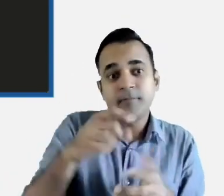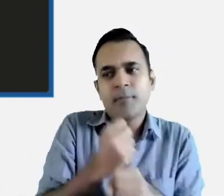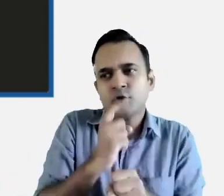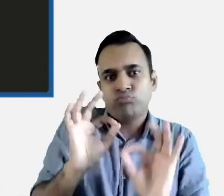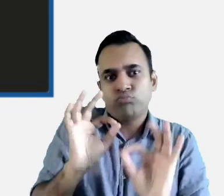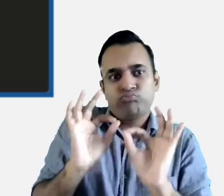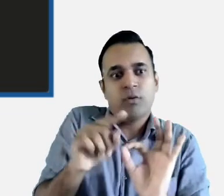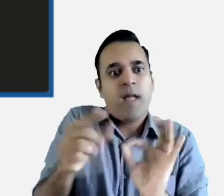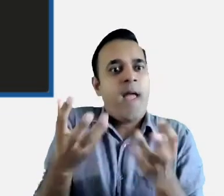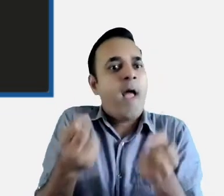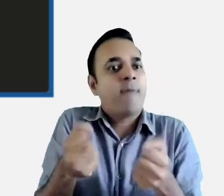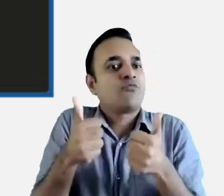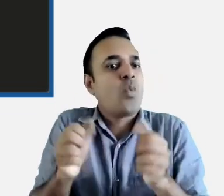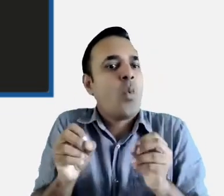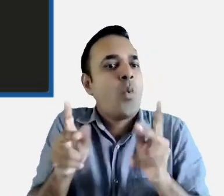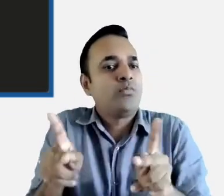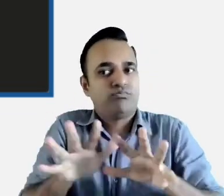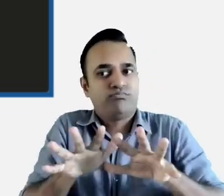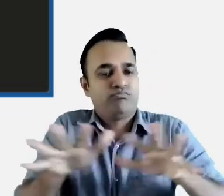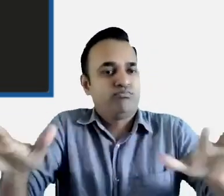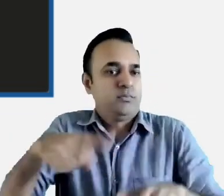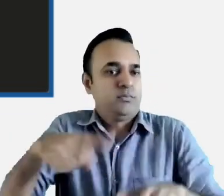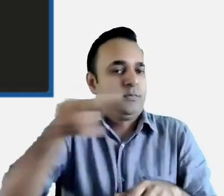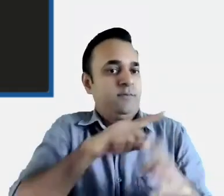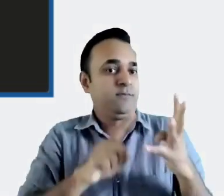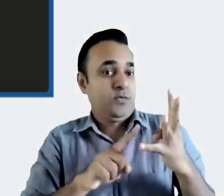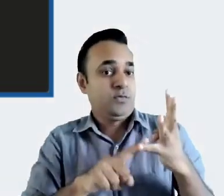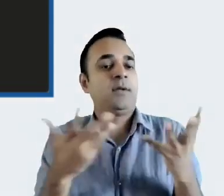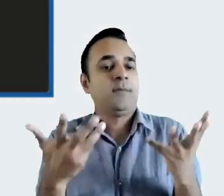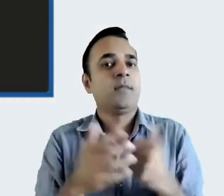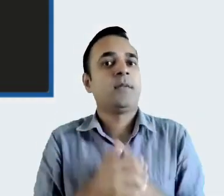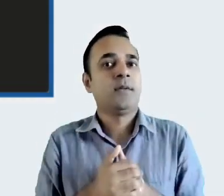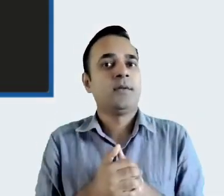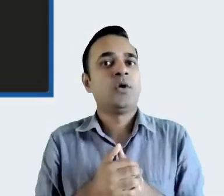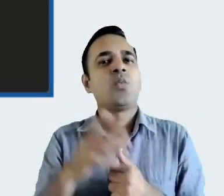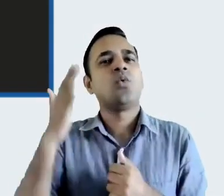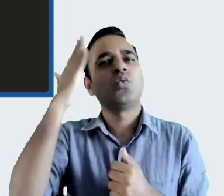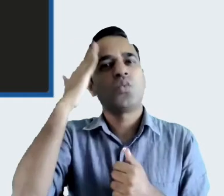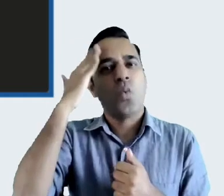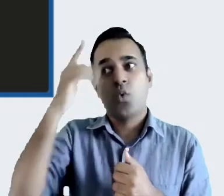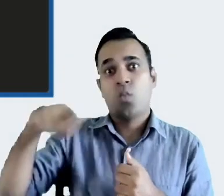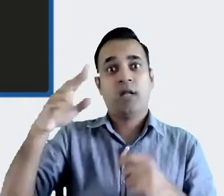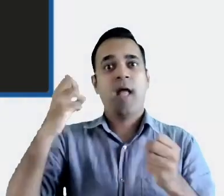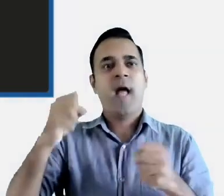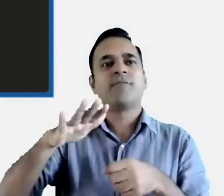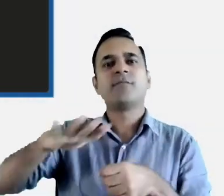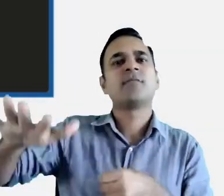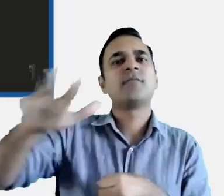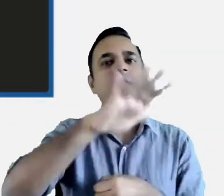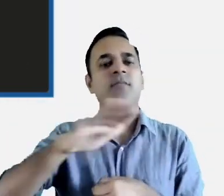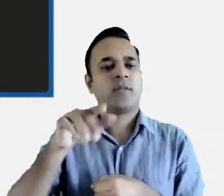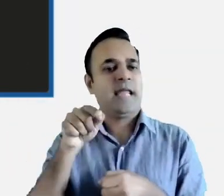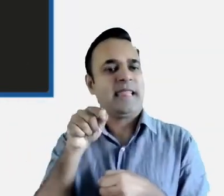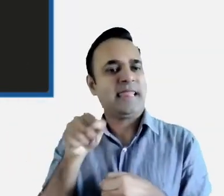también municipales, porque sabemos que la escala municipal padece una enorme presión